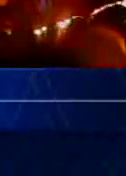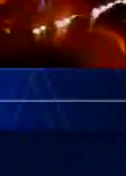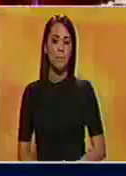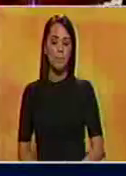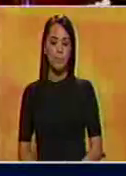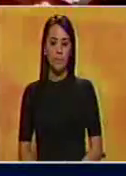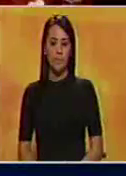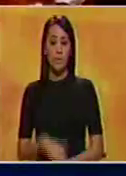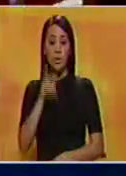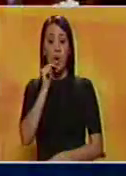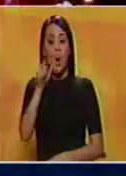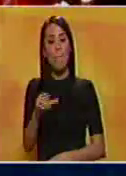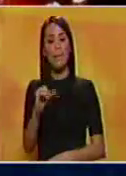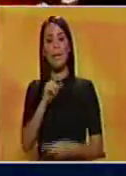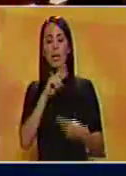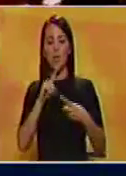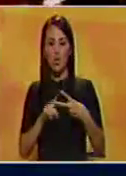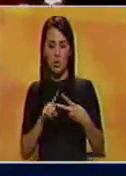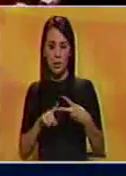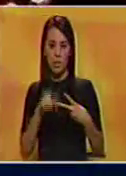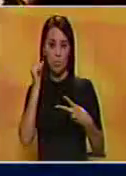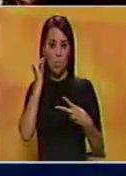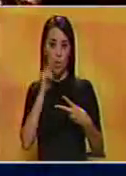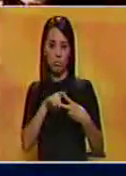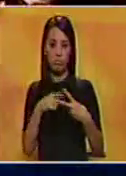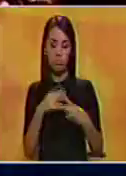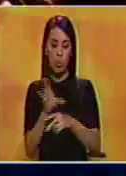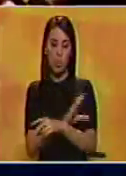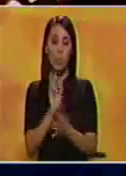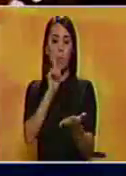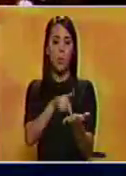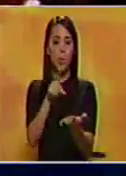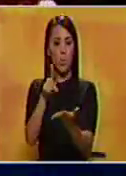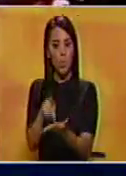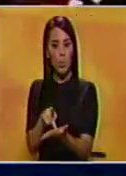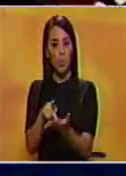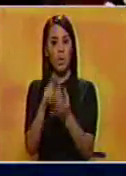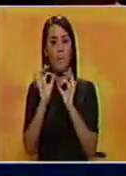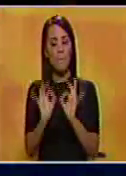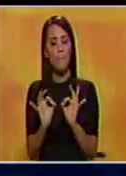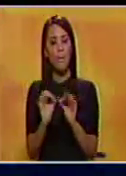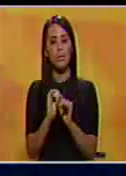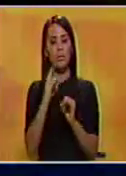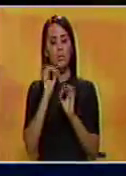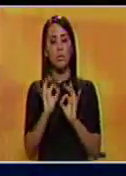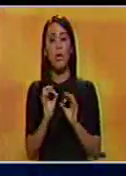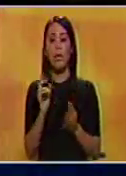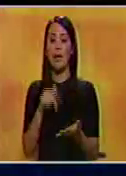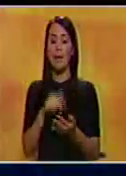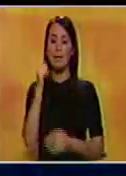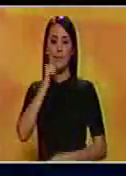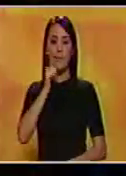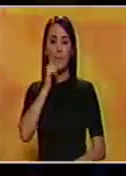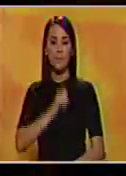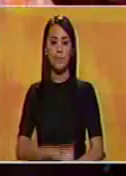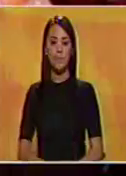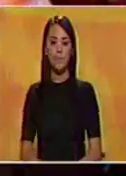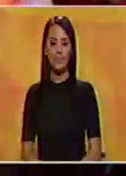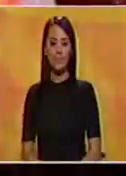Carlos Vives y Cristina Aguilera integran la lista de artistas que subirán al escenario para la clausura del evento musical este sábado.